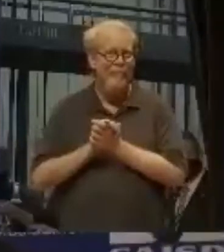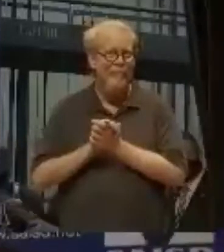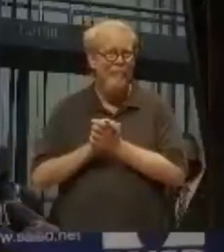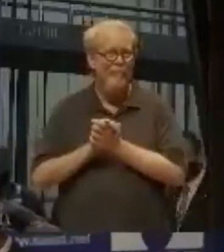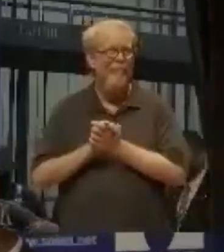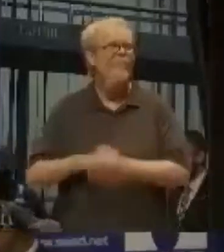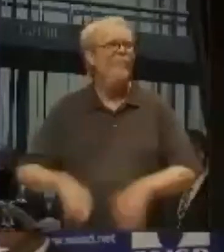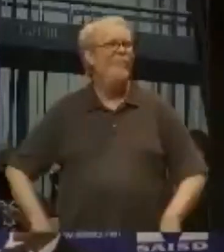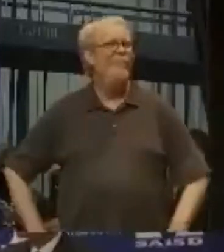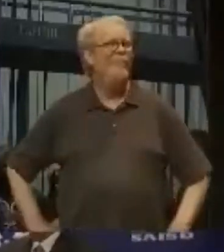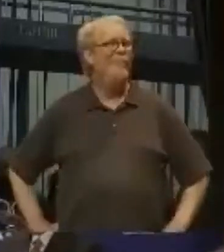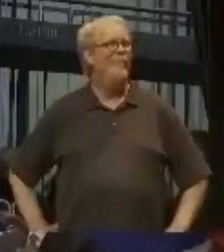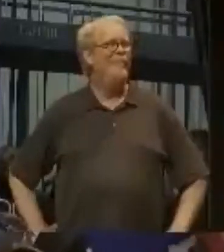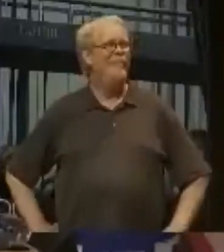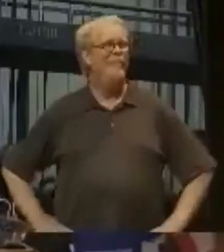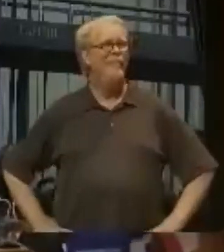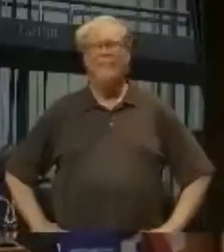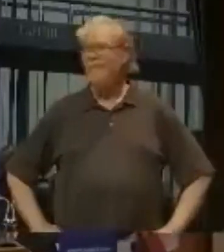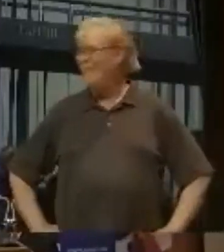Repique de tambores.